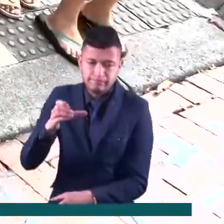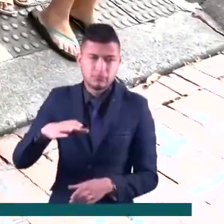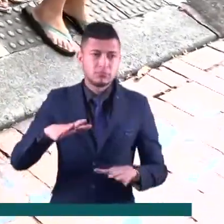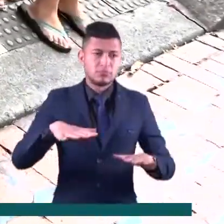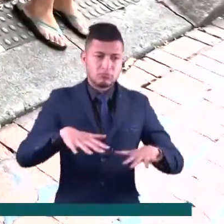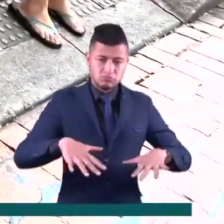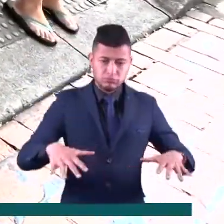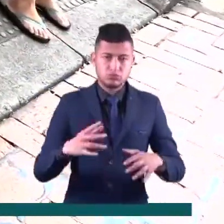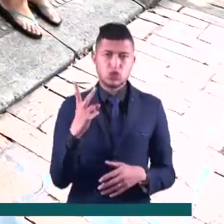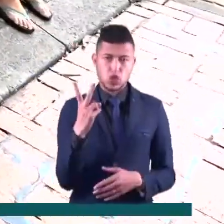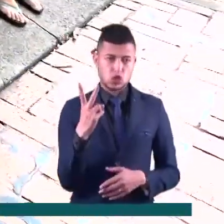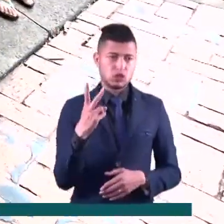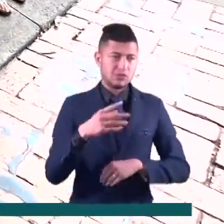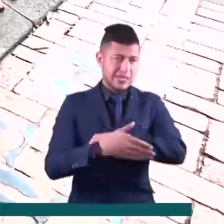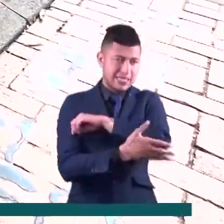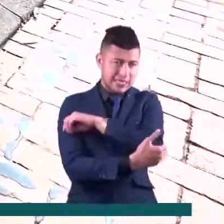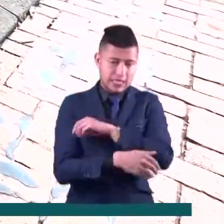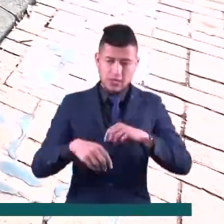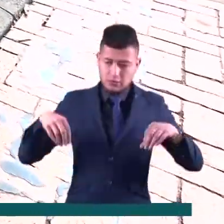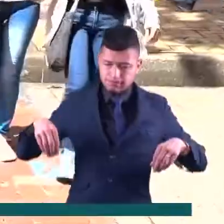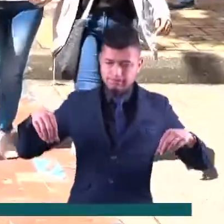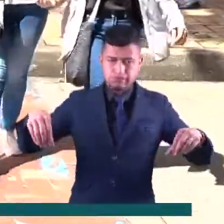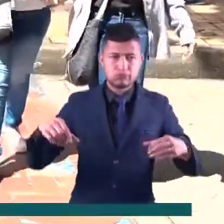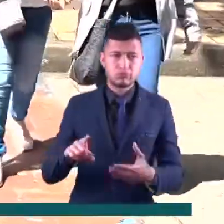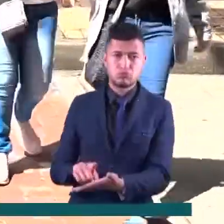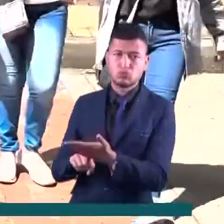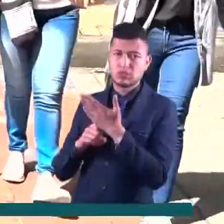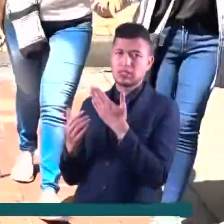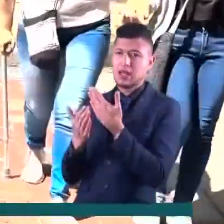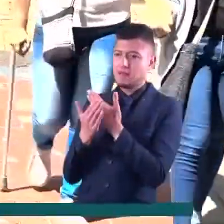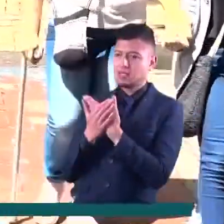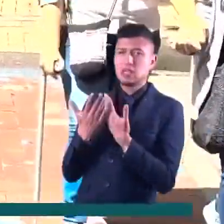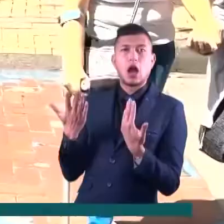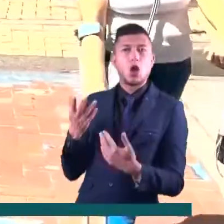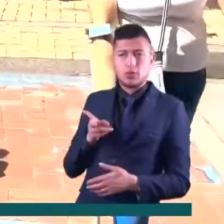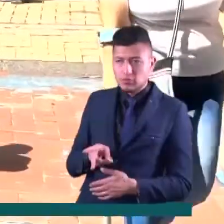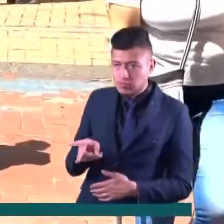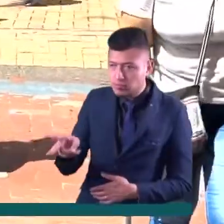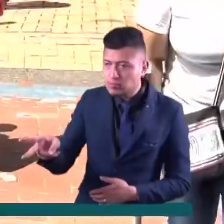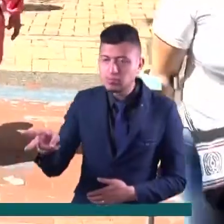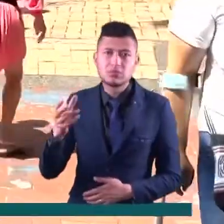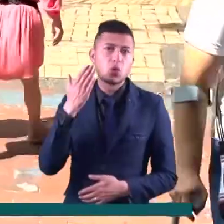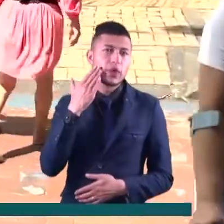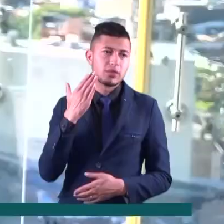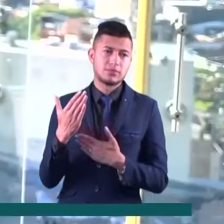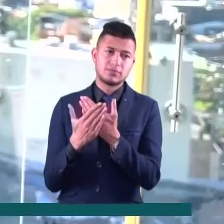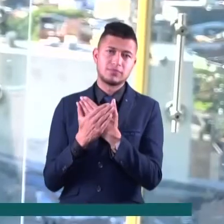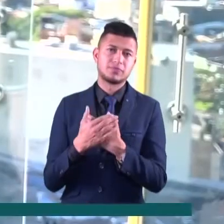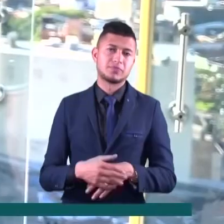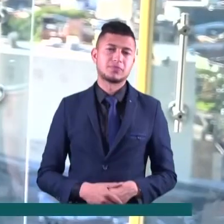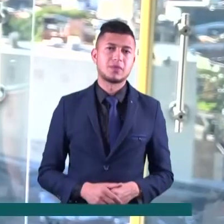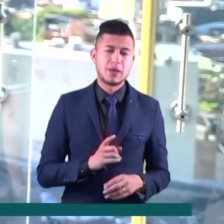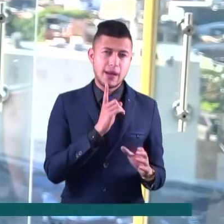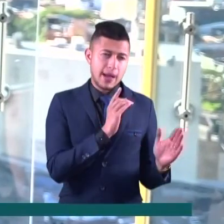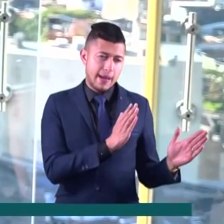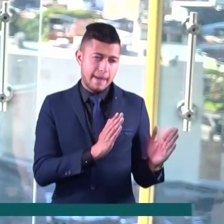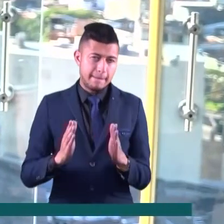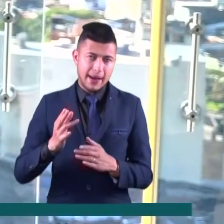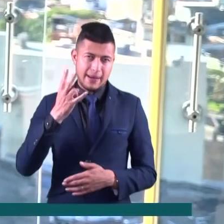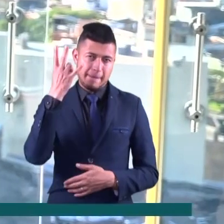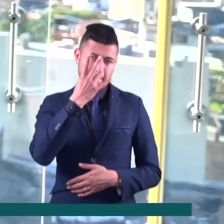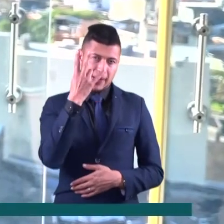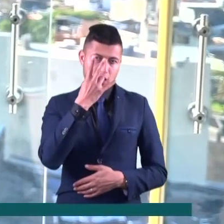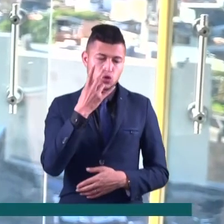sola intersección, dos por esquina, que indican cuándo un peatón puede o no cruzar la calle. Hemos realizado un plan